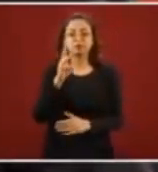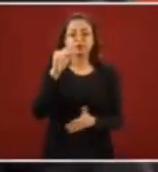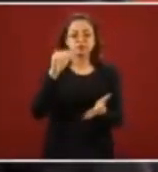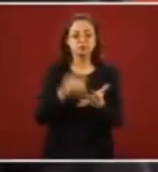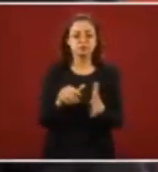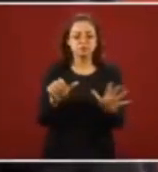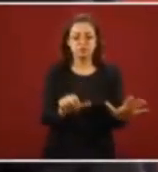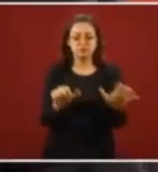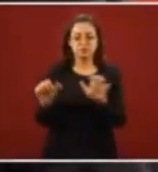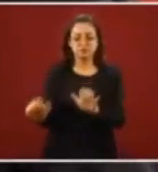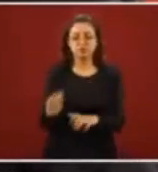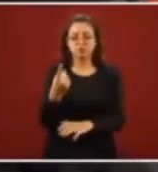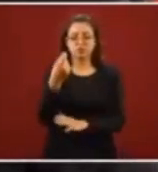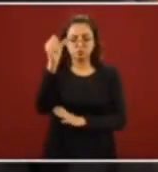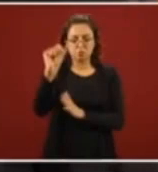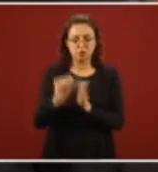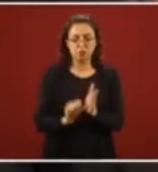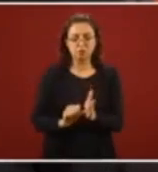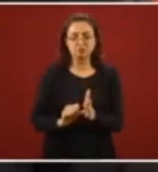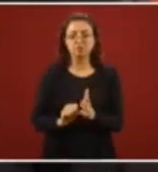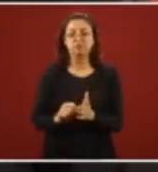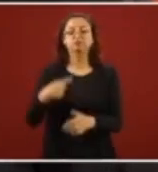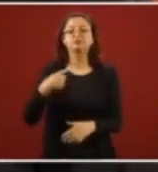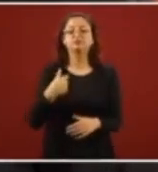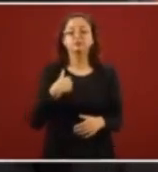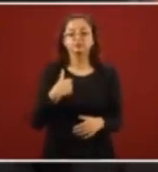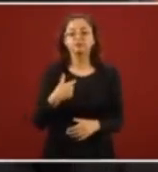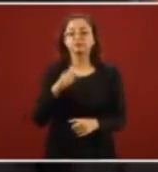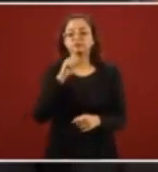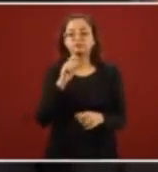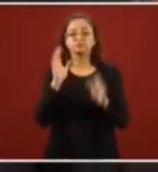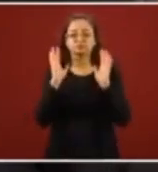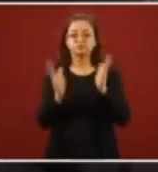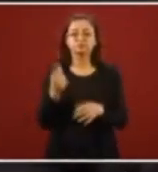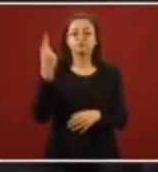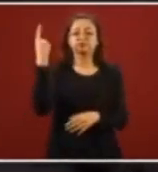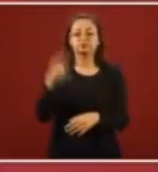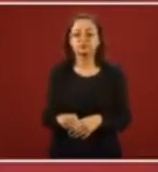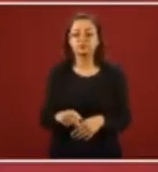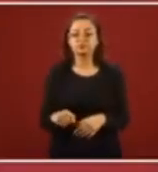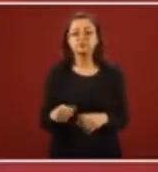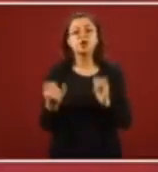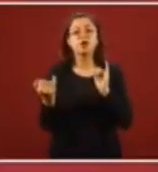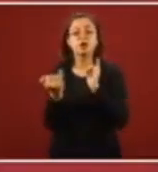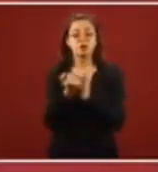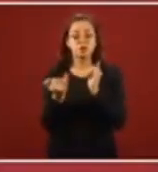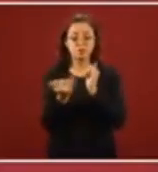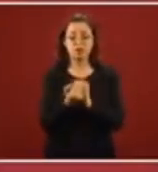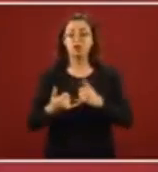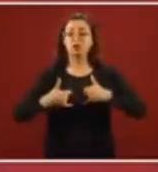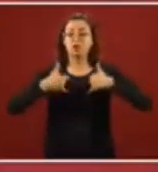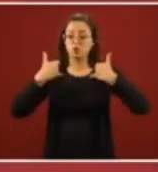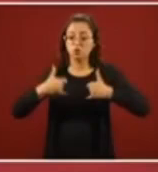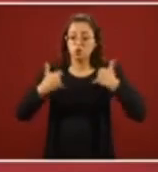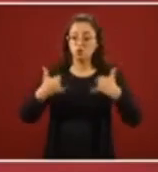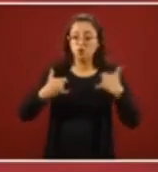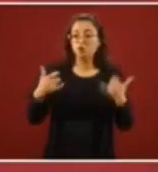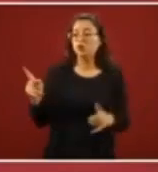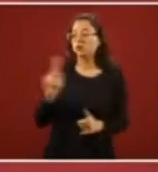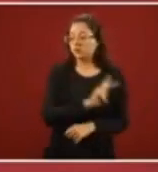seiscientos pesos mensuales, ya di la instrucción que todos los jóvenes del